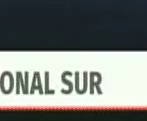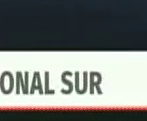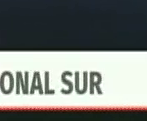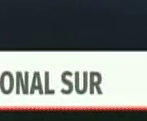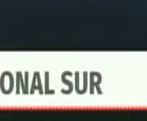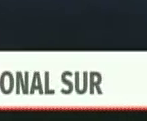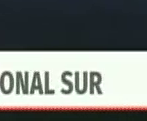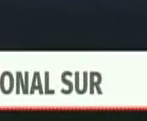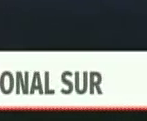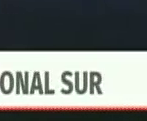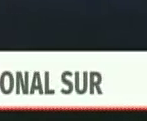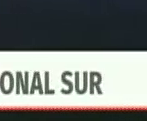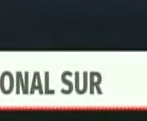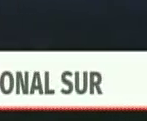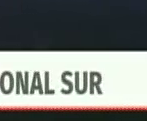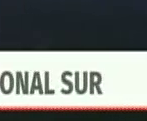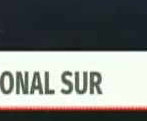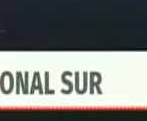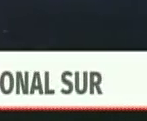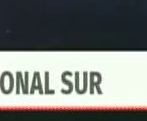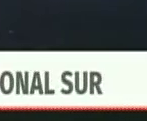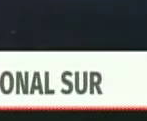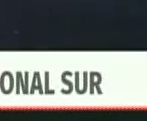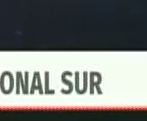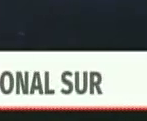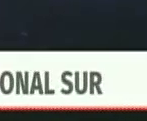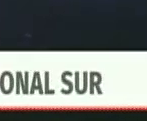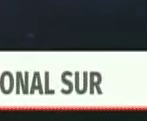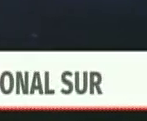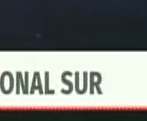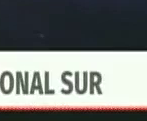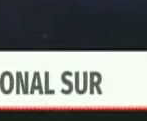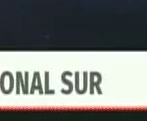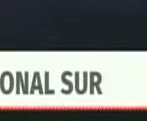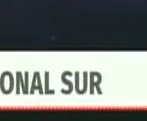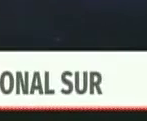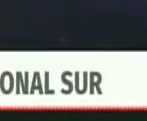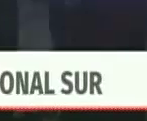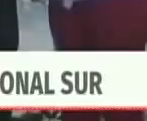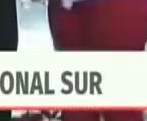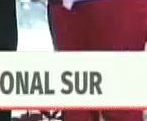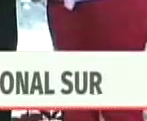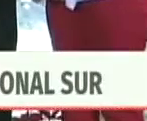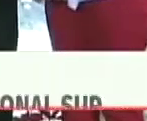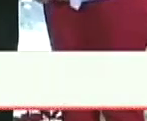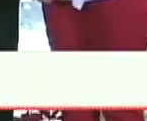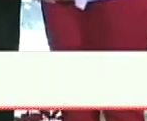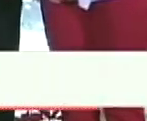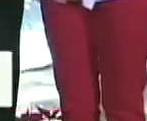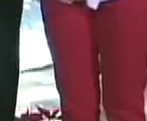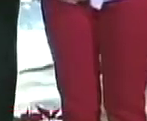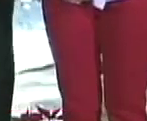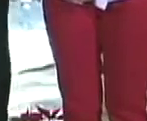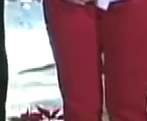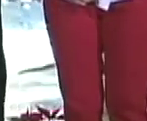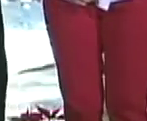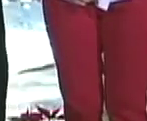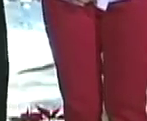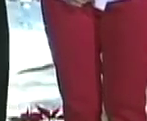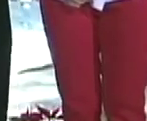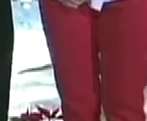paz. Sobre todo, como decía este canto de estas niñas y niños, de esta coral que nos